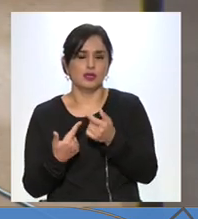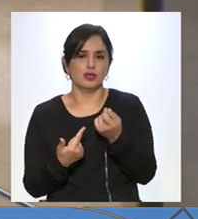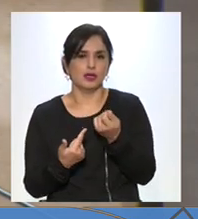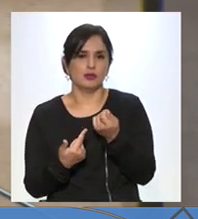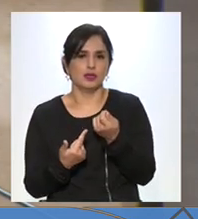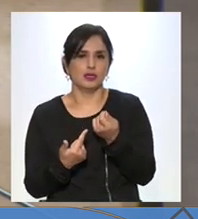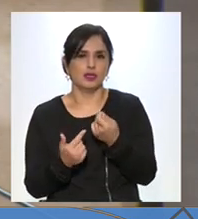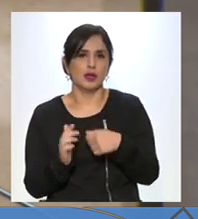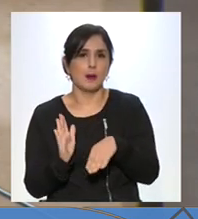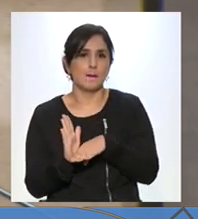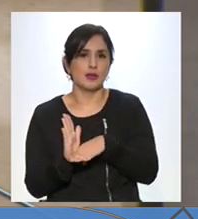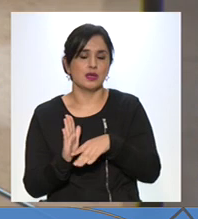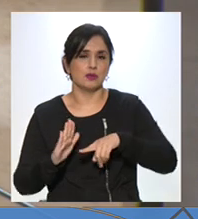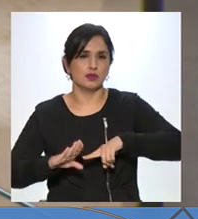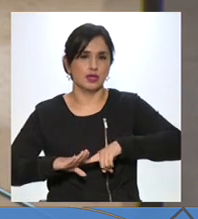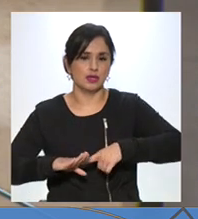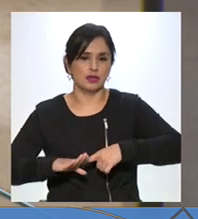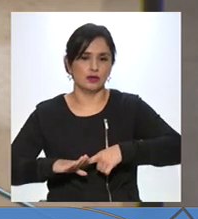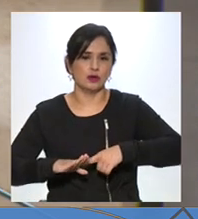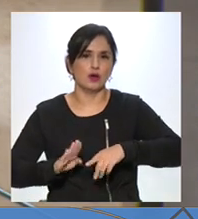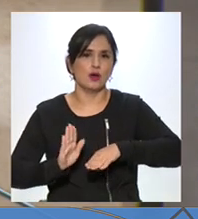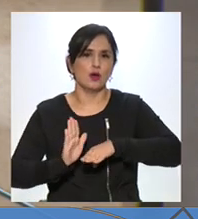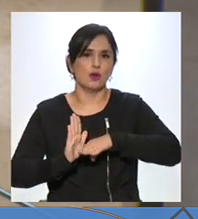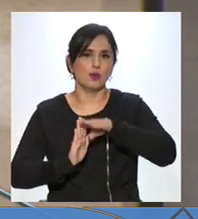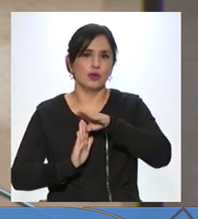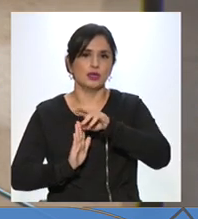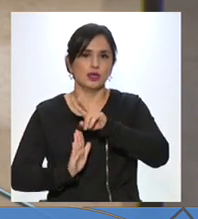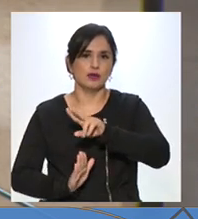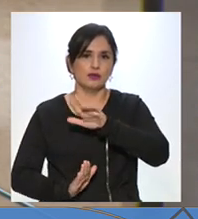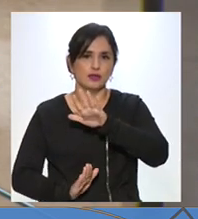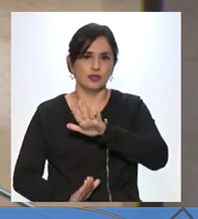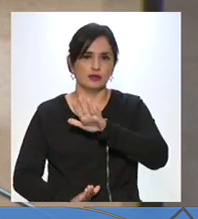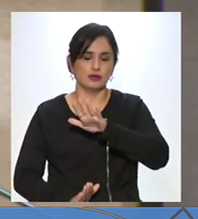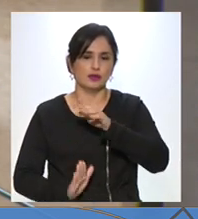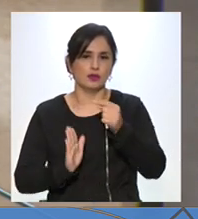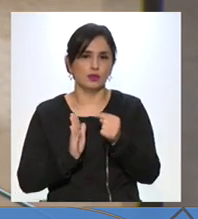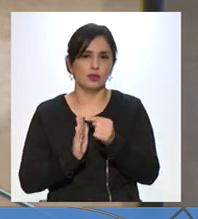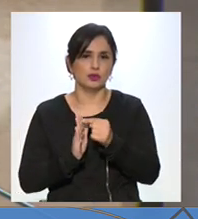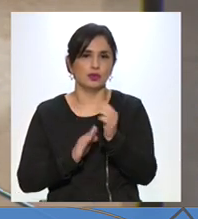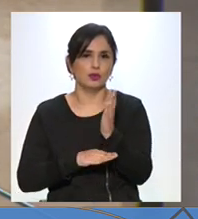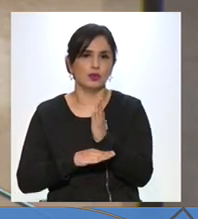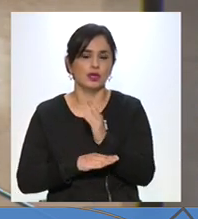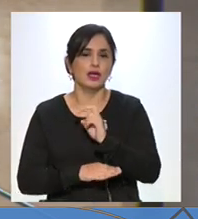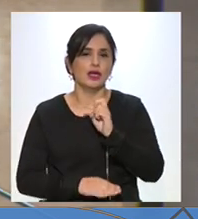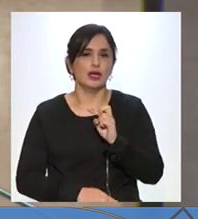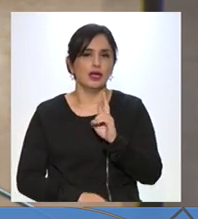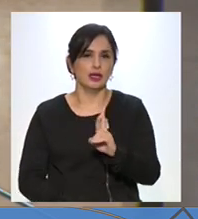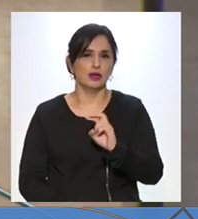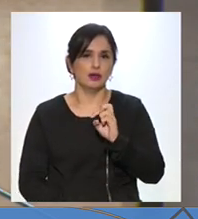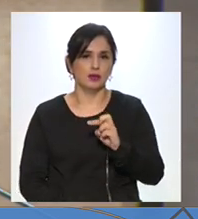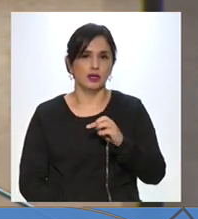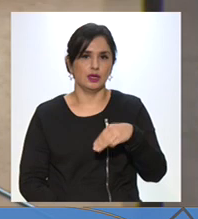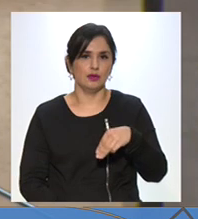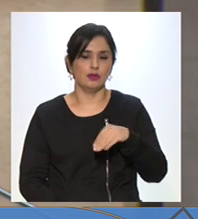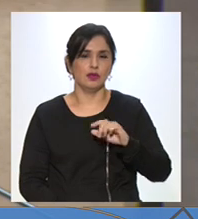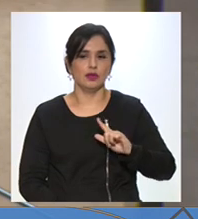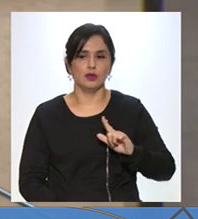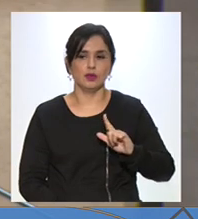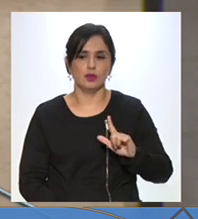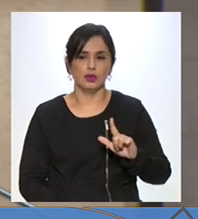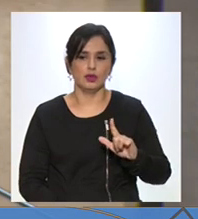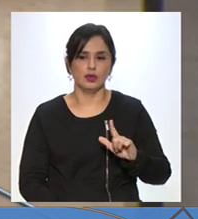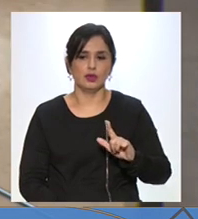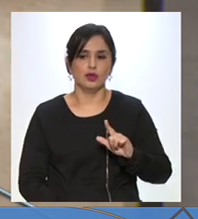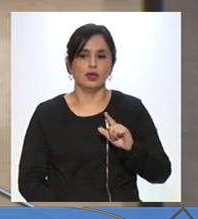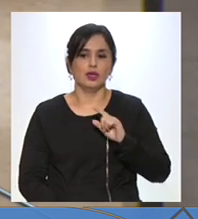su mínimo técnico, aumentada en 25 puntos base en la RPM de julio. Y con estos